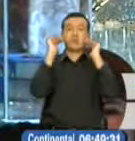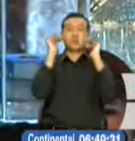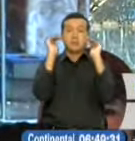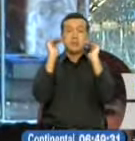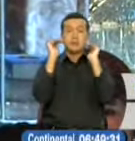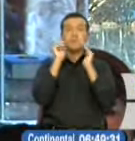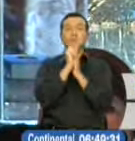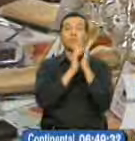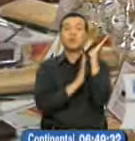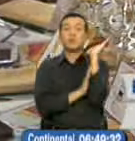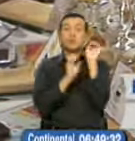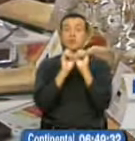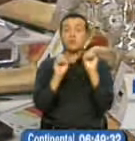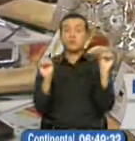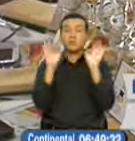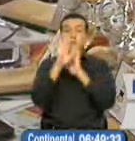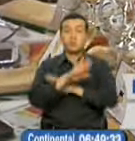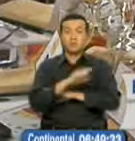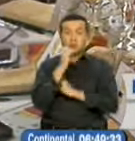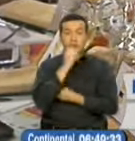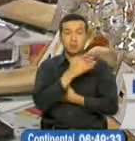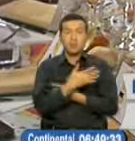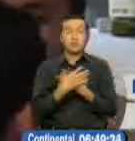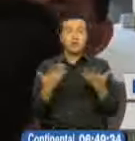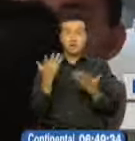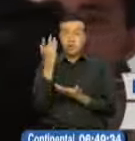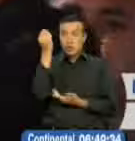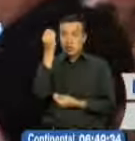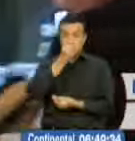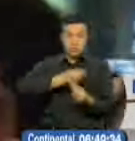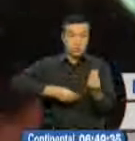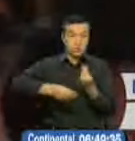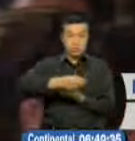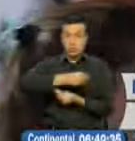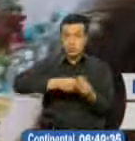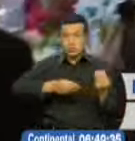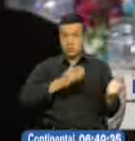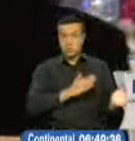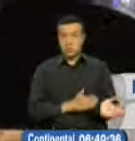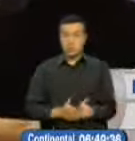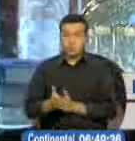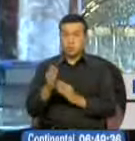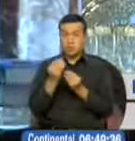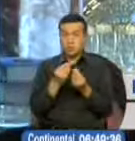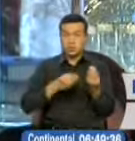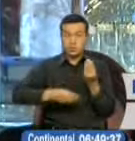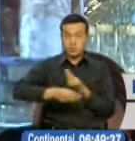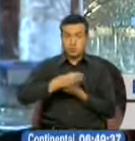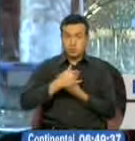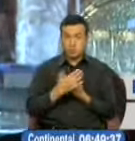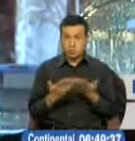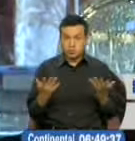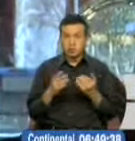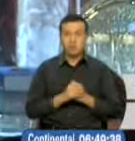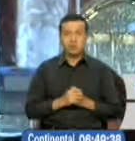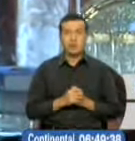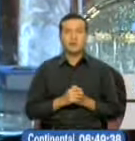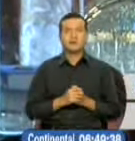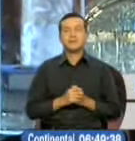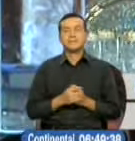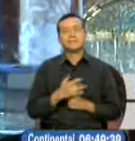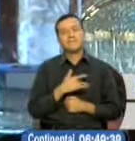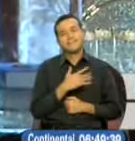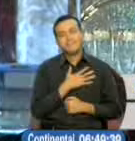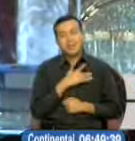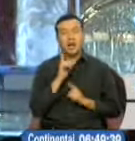el programa de becas. Mencionó también los niveles de inversión alcanzados en estos años en la entrega de becas. Lo que la ignorancia y la